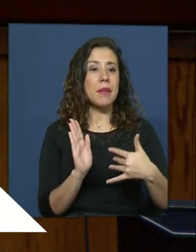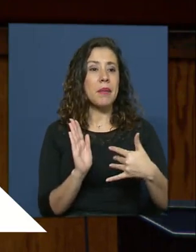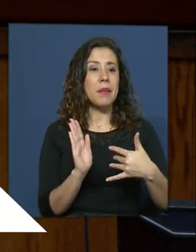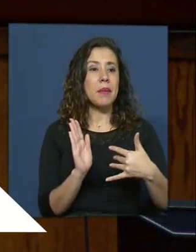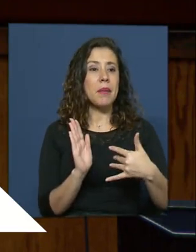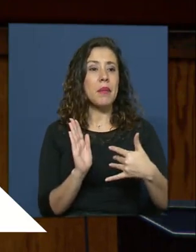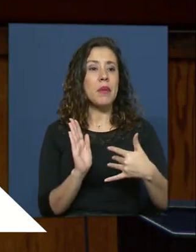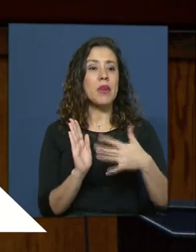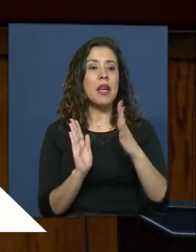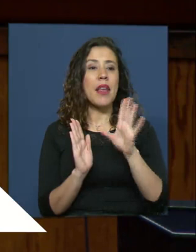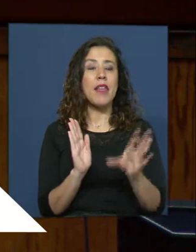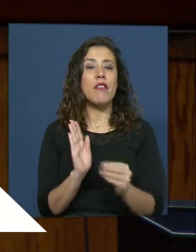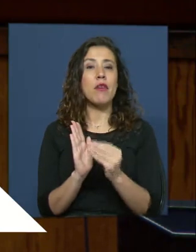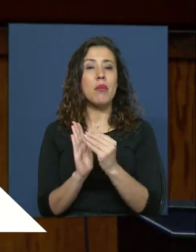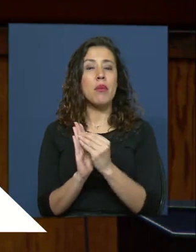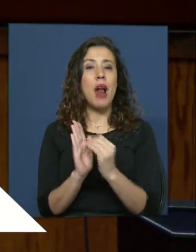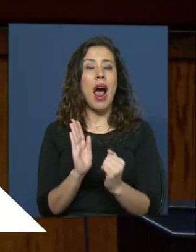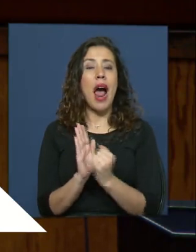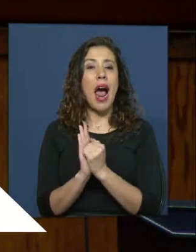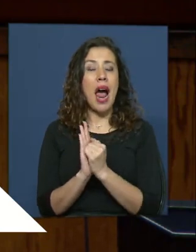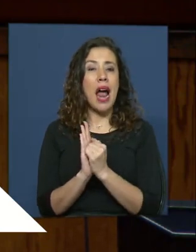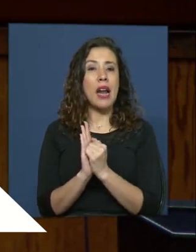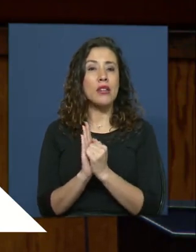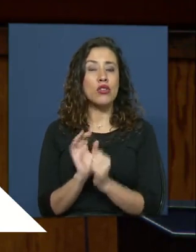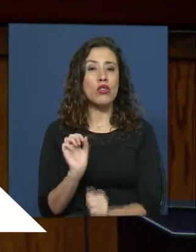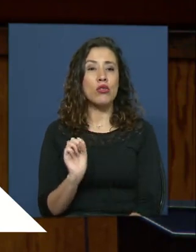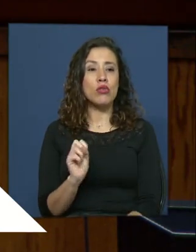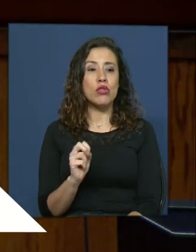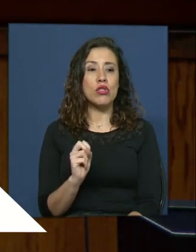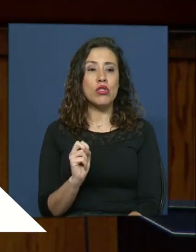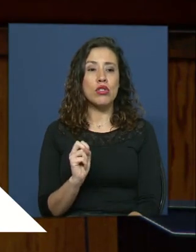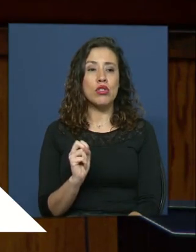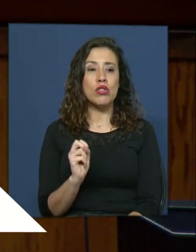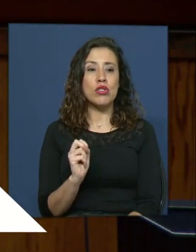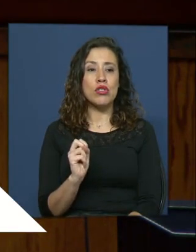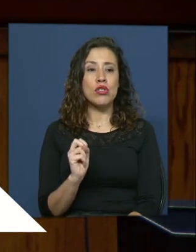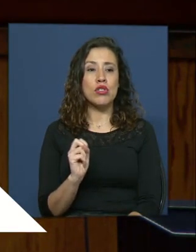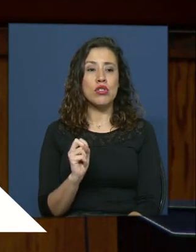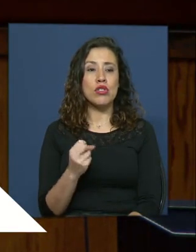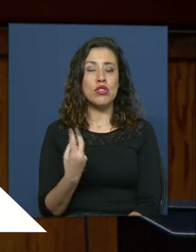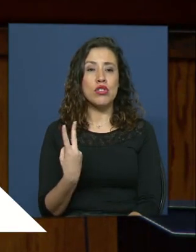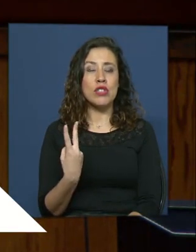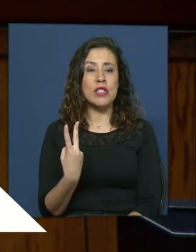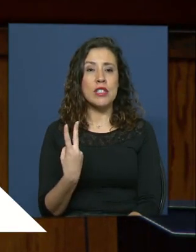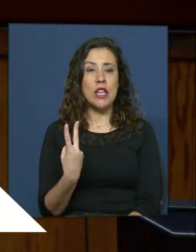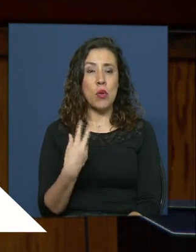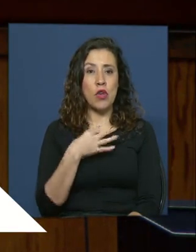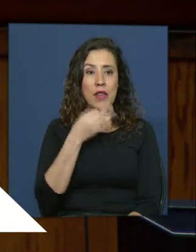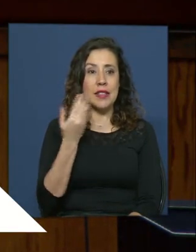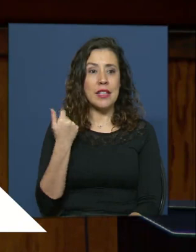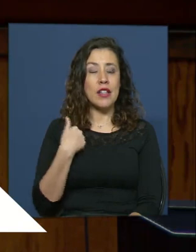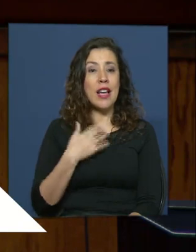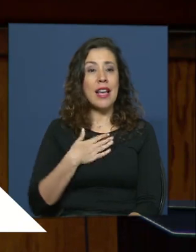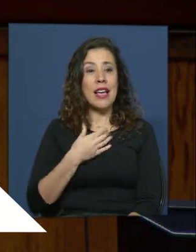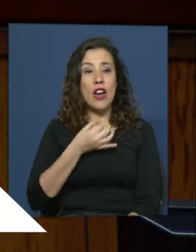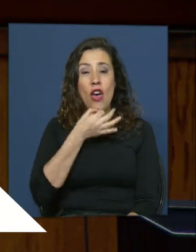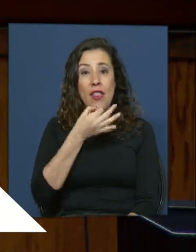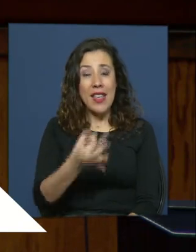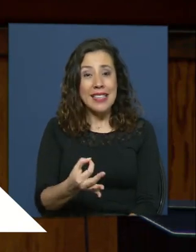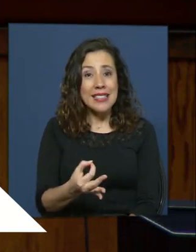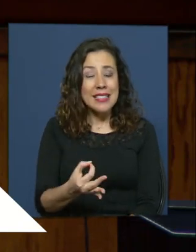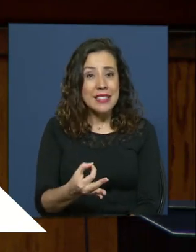reviste reponer el artículo segundo anteriormente mencionado. Yo quiero expresar